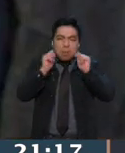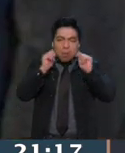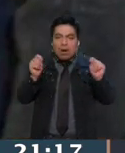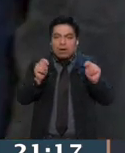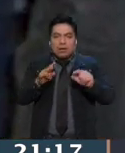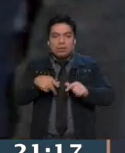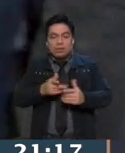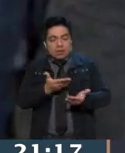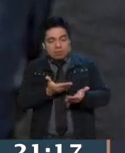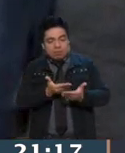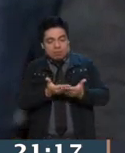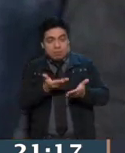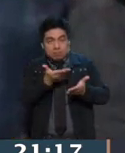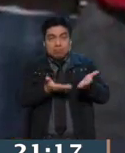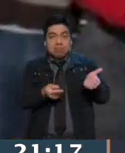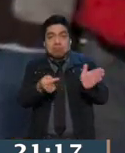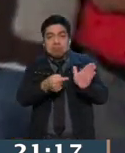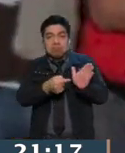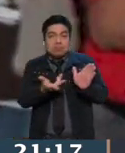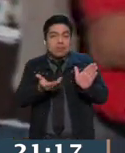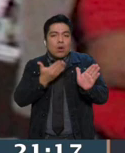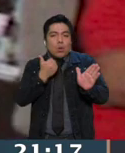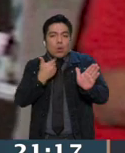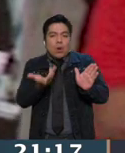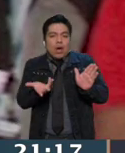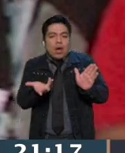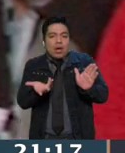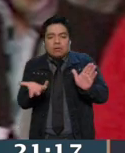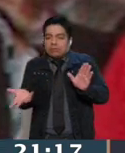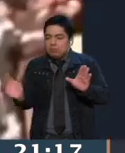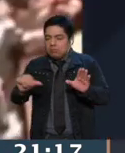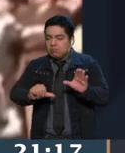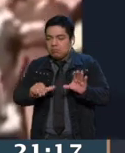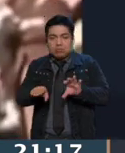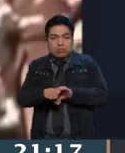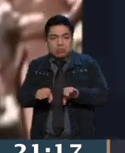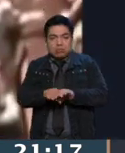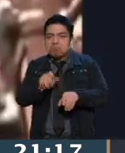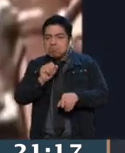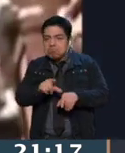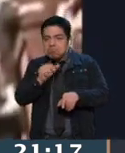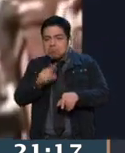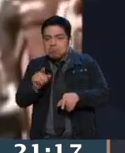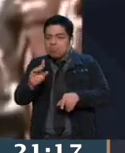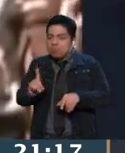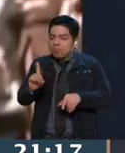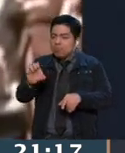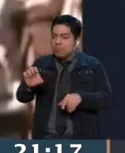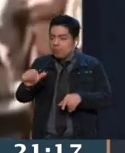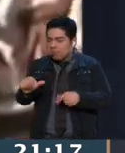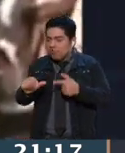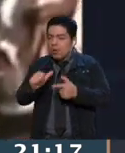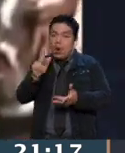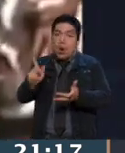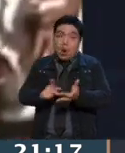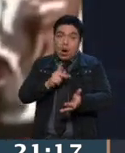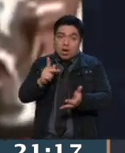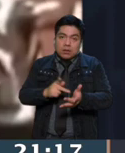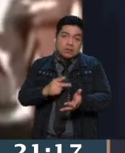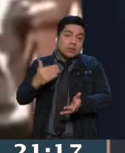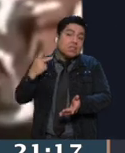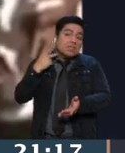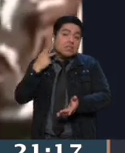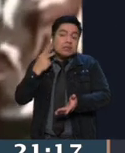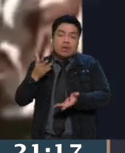completamente infundada, ¿no? Y hoy un poco viene a pasar lo mismo, la DEA intentando intervenir en la política nacional a partir